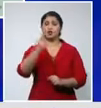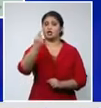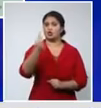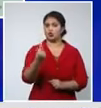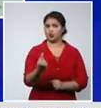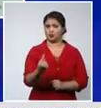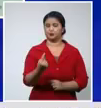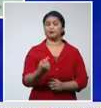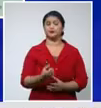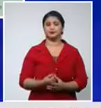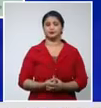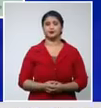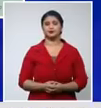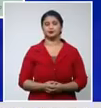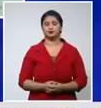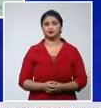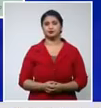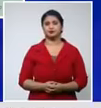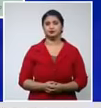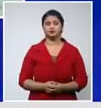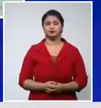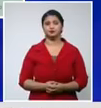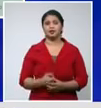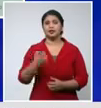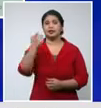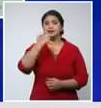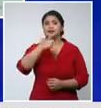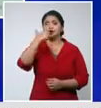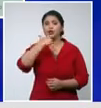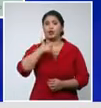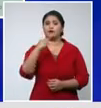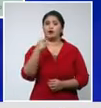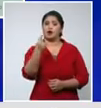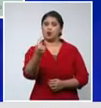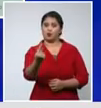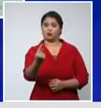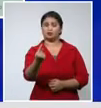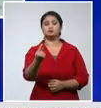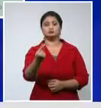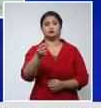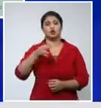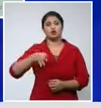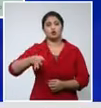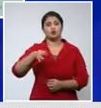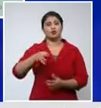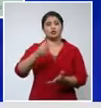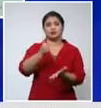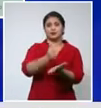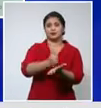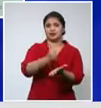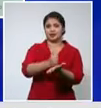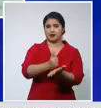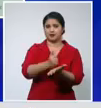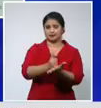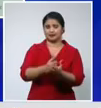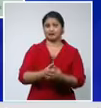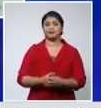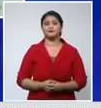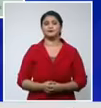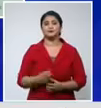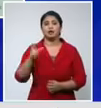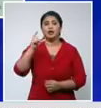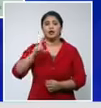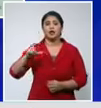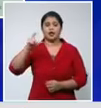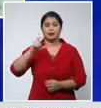uno. Ciego de Ávila, un caso en el día de ayer del municipio cabecera. Camagüey, 31